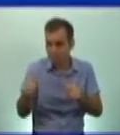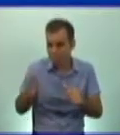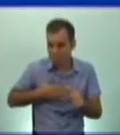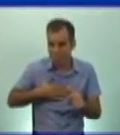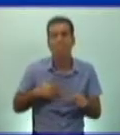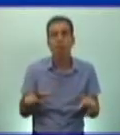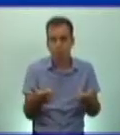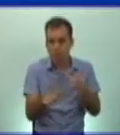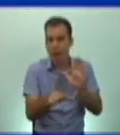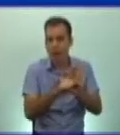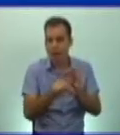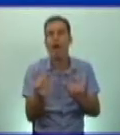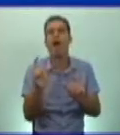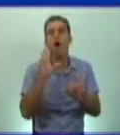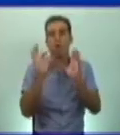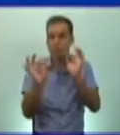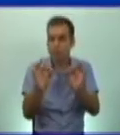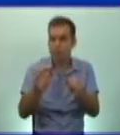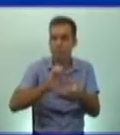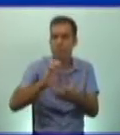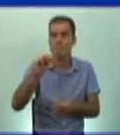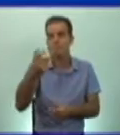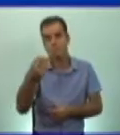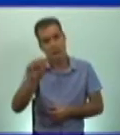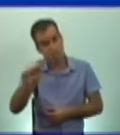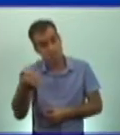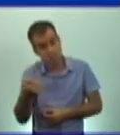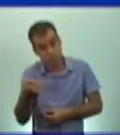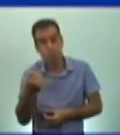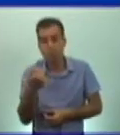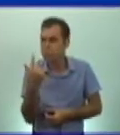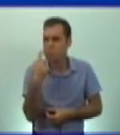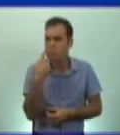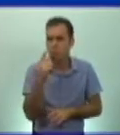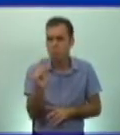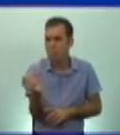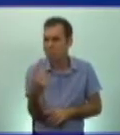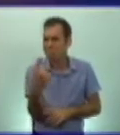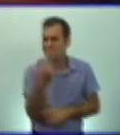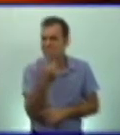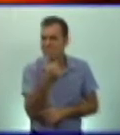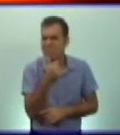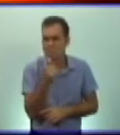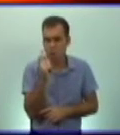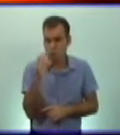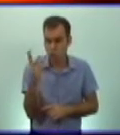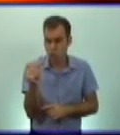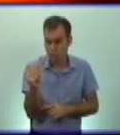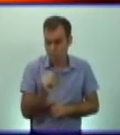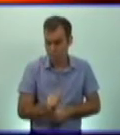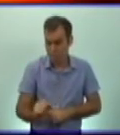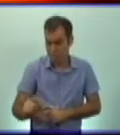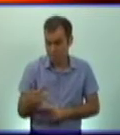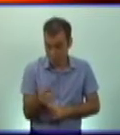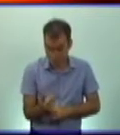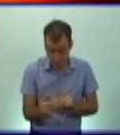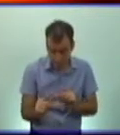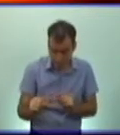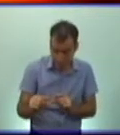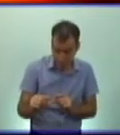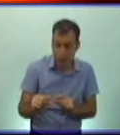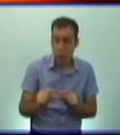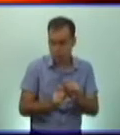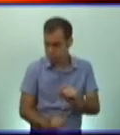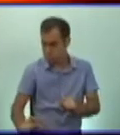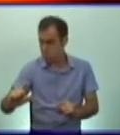de la masa. Es decir, que lo único que he hecho es colocar coeficientes o números estequiométricos delante de las fórmulas